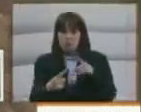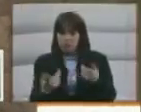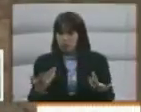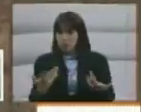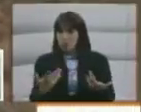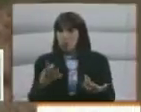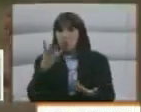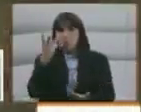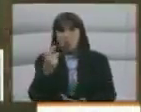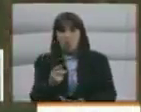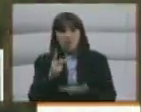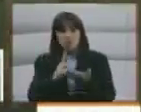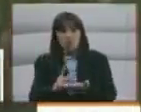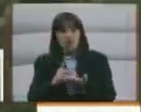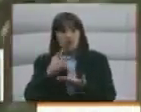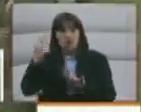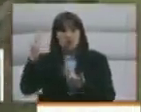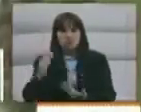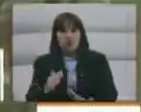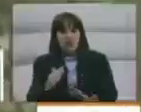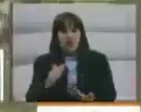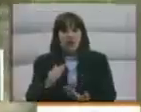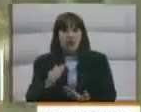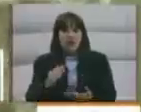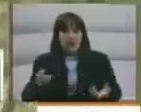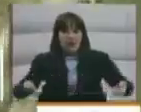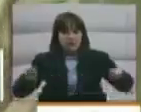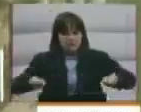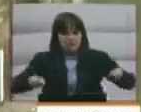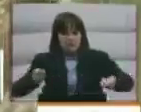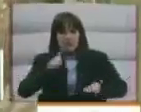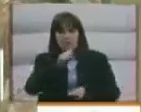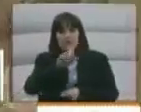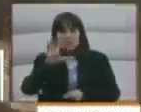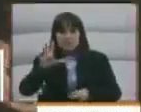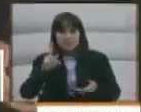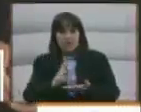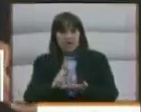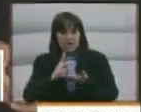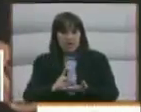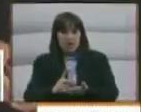trae la cesta? La cesta carga 15 kilos, que sería un total de